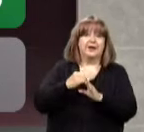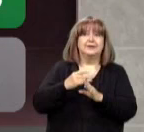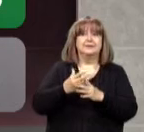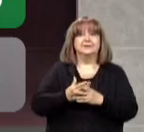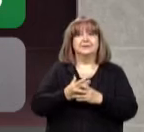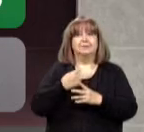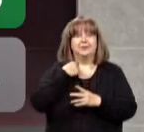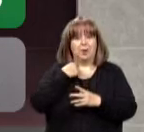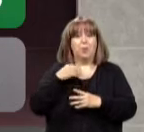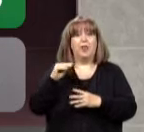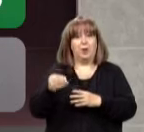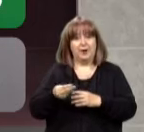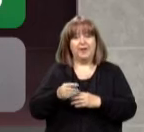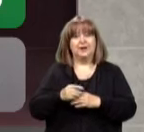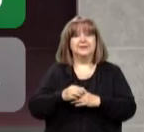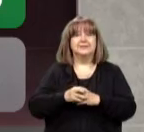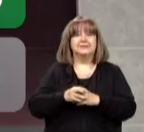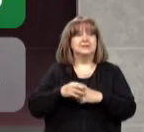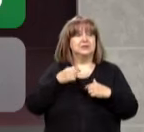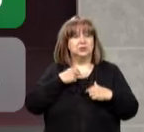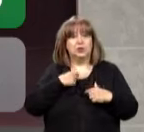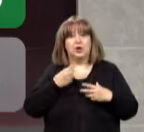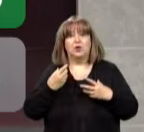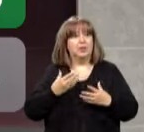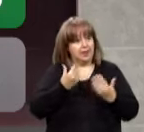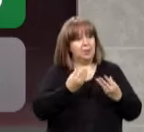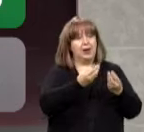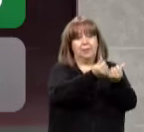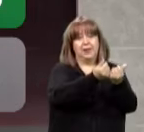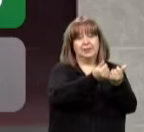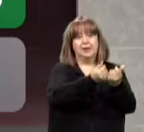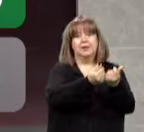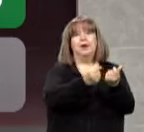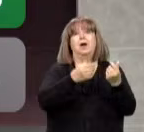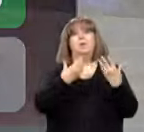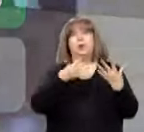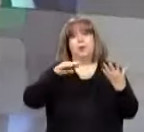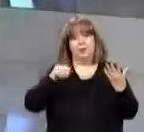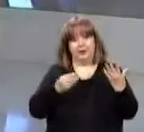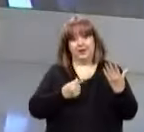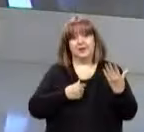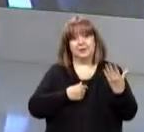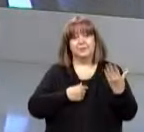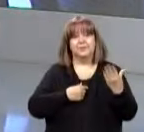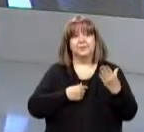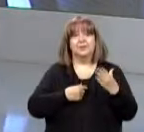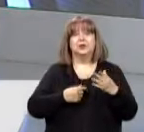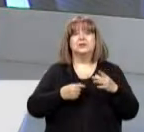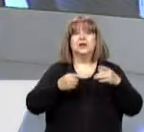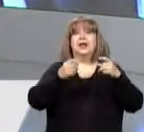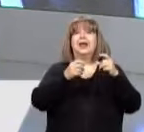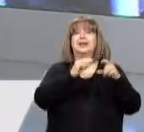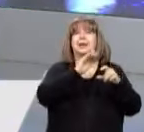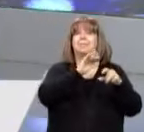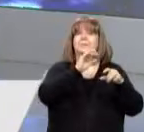parte del fondo entonces si yo me asusto y salgo a rescatar esa plata sí puedo perder entonces acá es importante decir bueno esta plata como